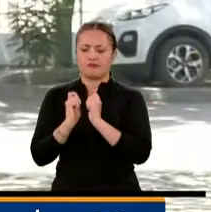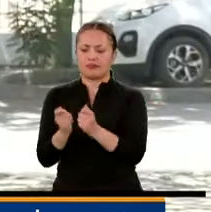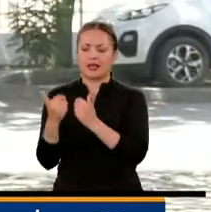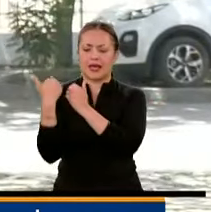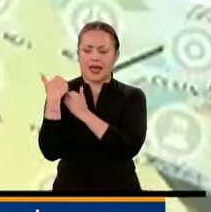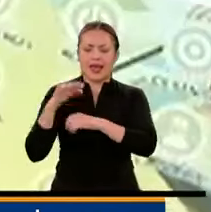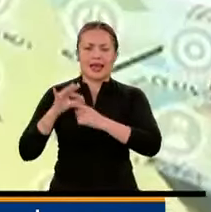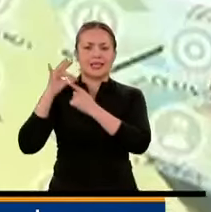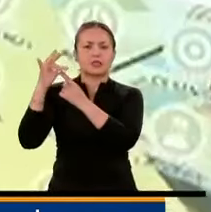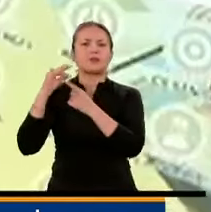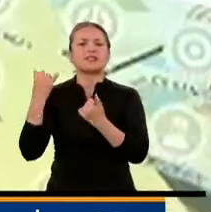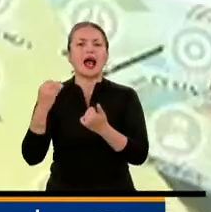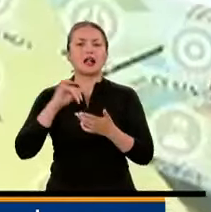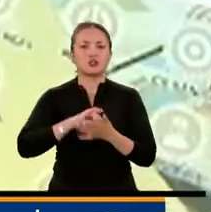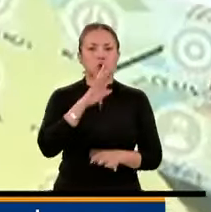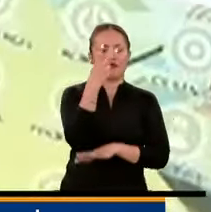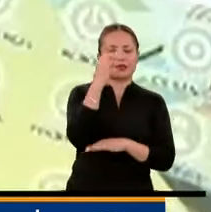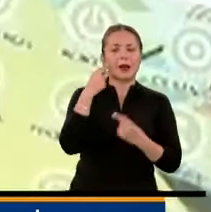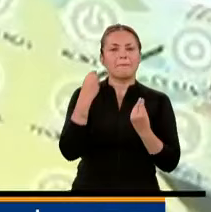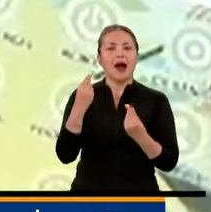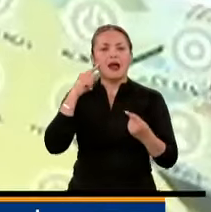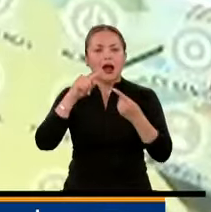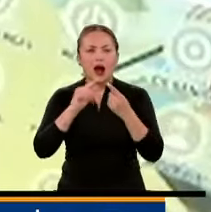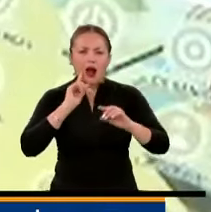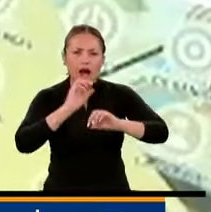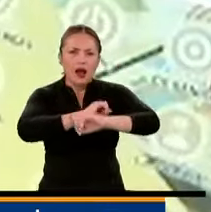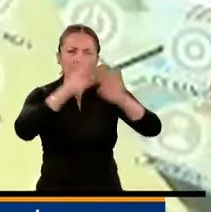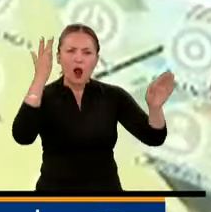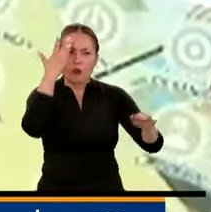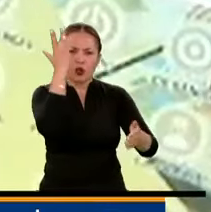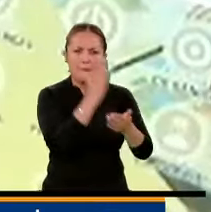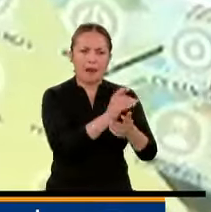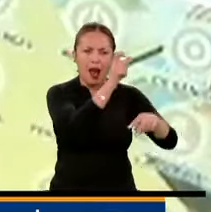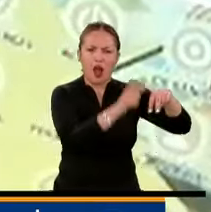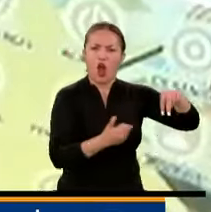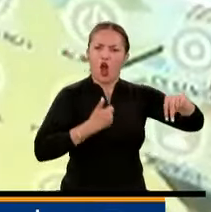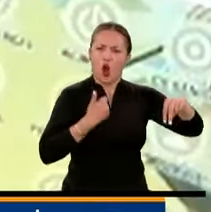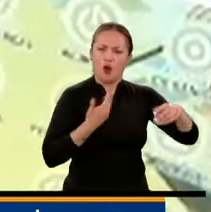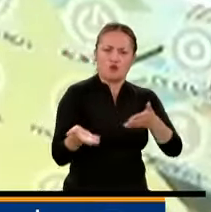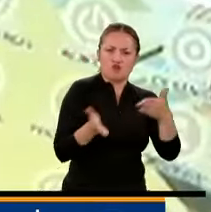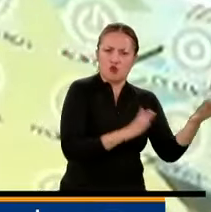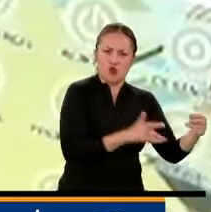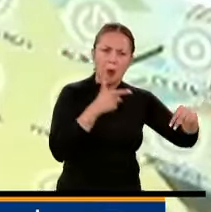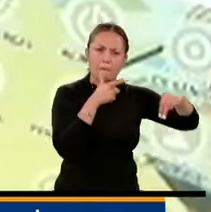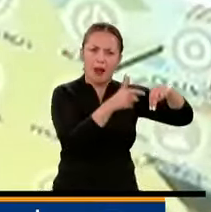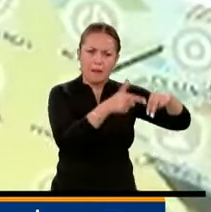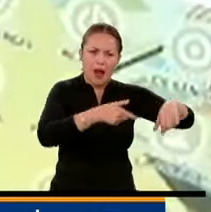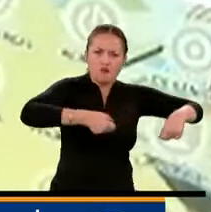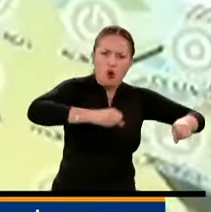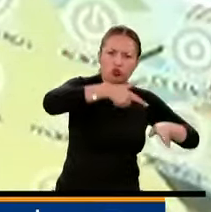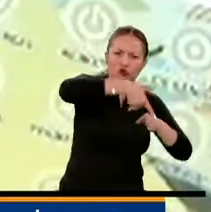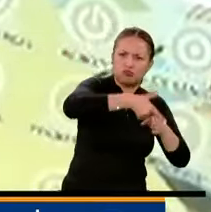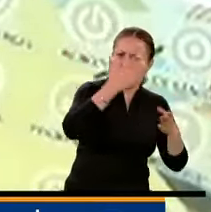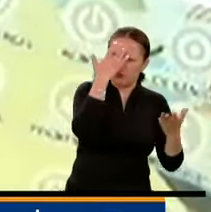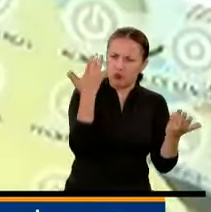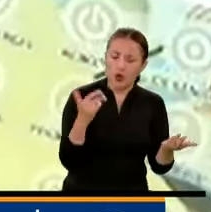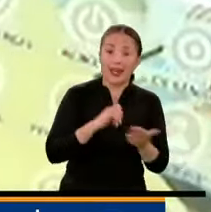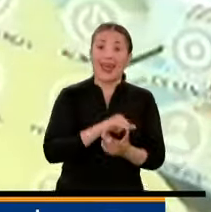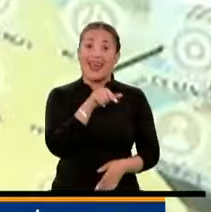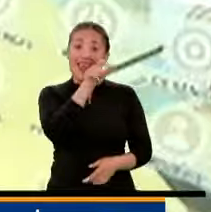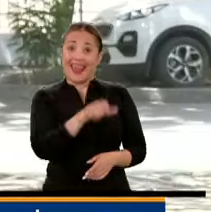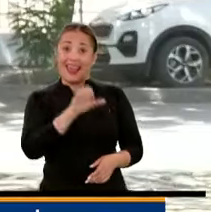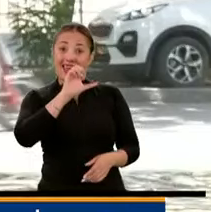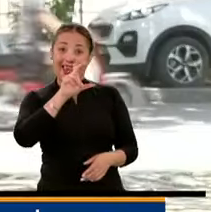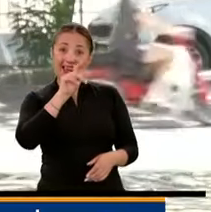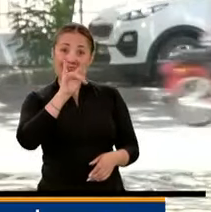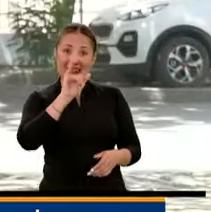ente acusador para tratar de esclarecer los hechos que terminaron con la muerte de este joven motorizado. Hay que recordar que la muerte de Eric Alberto Melo